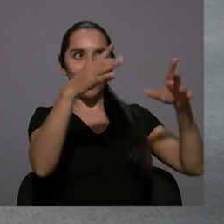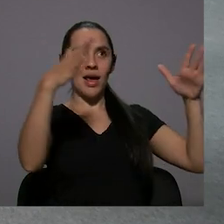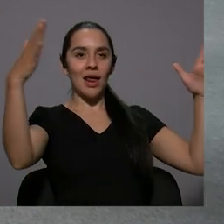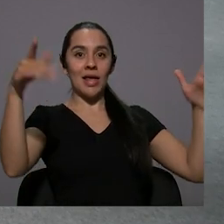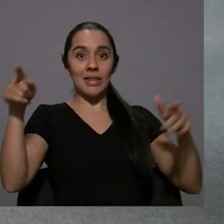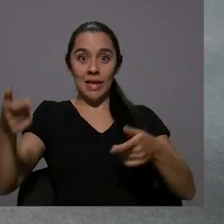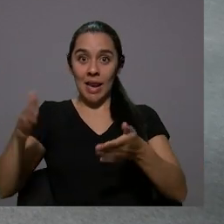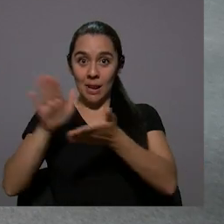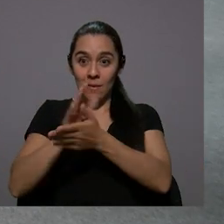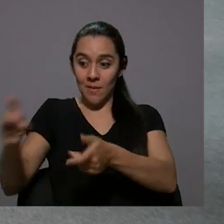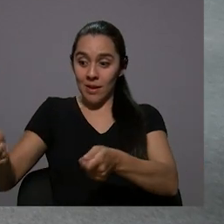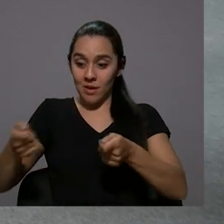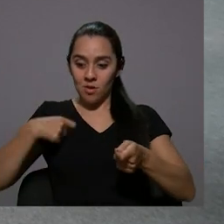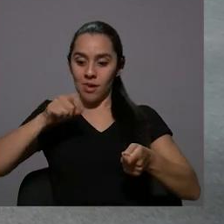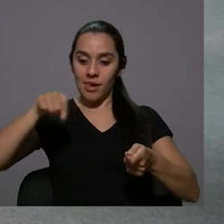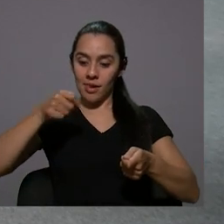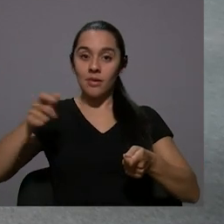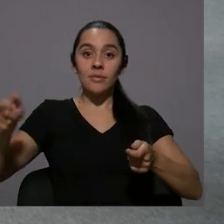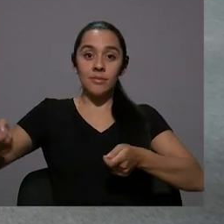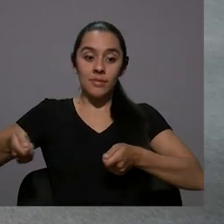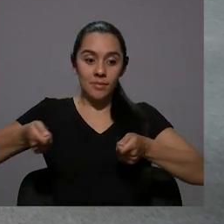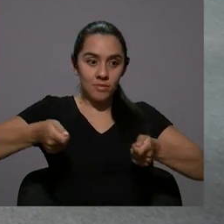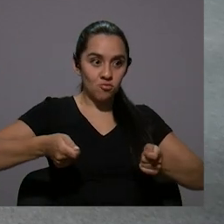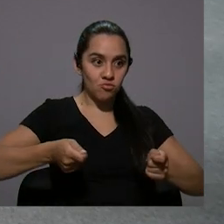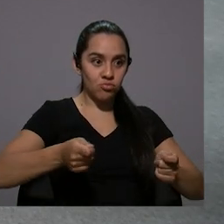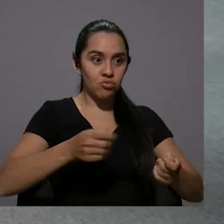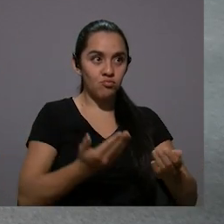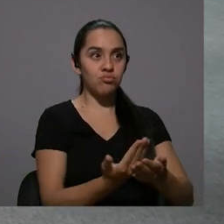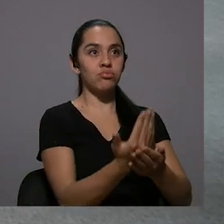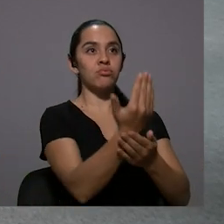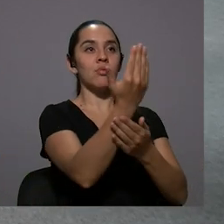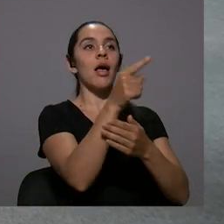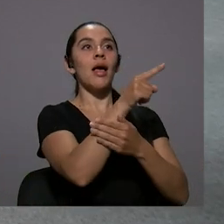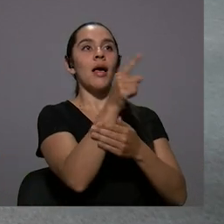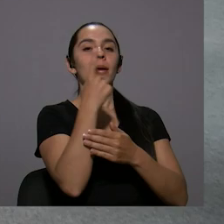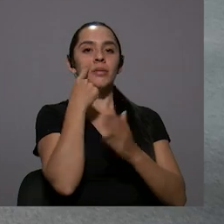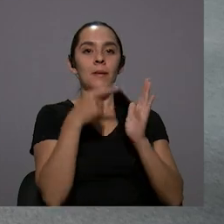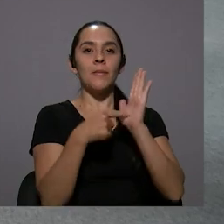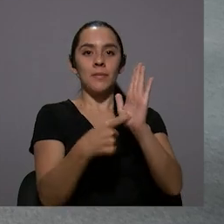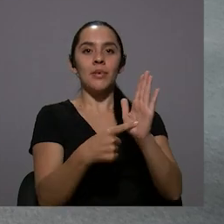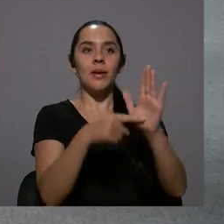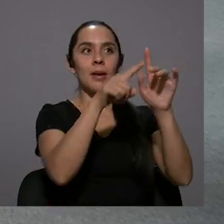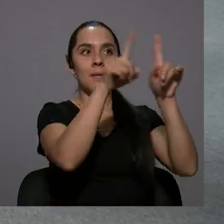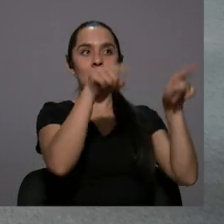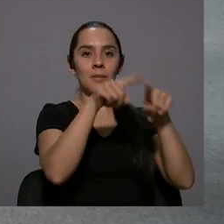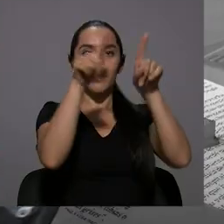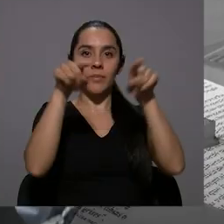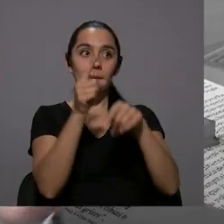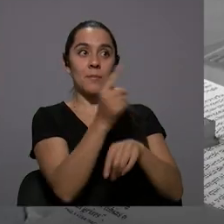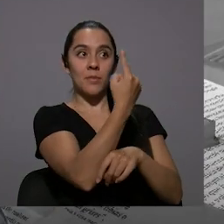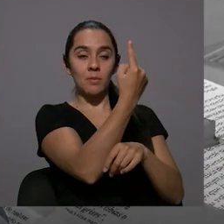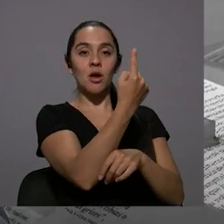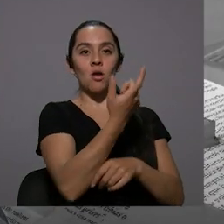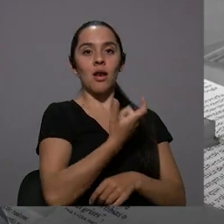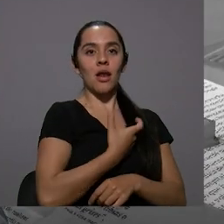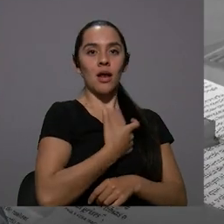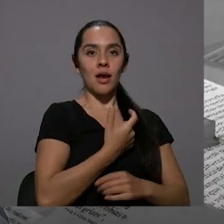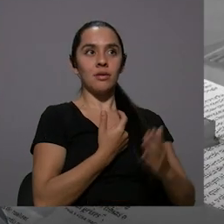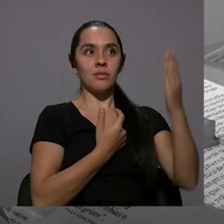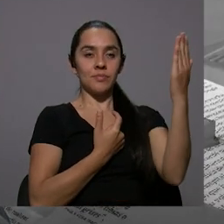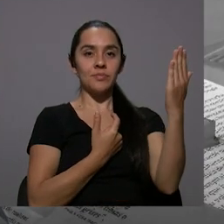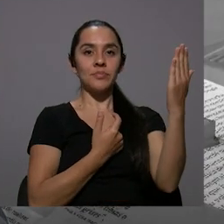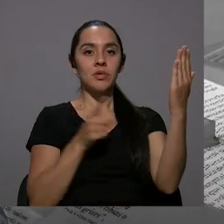grande que cuando introducían esa papeleta en el en el monitor se le iban a presentar las papeletas primero la de